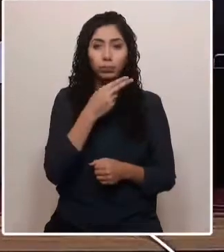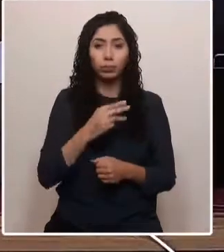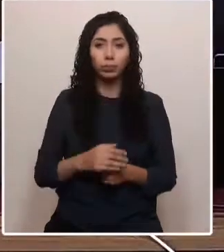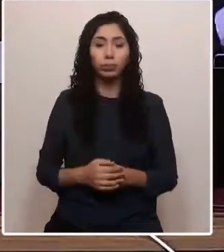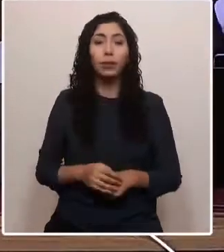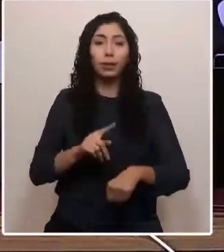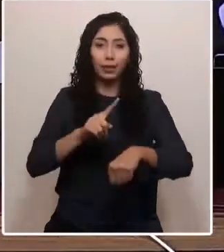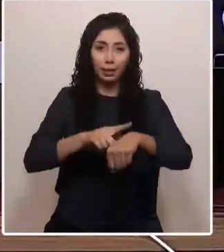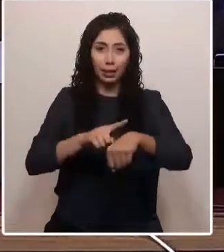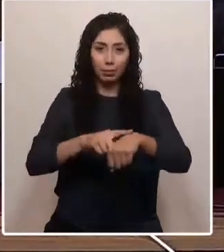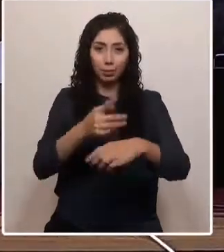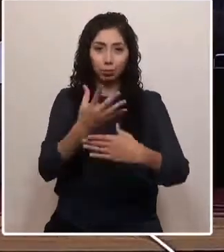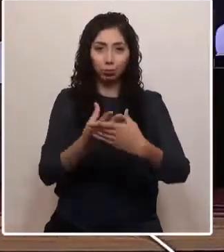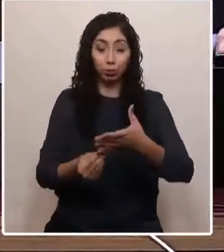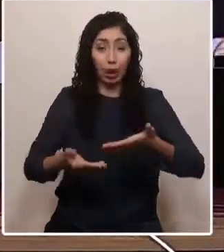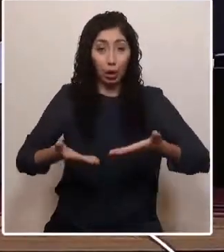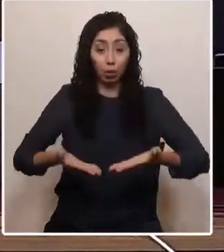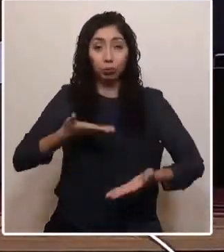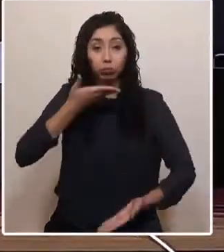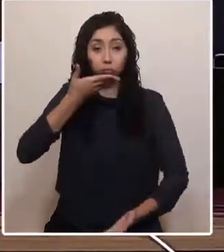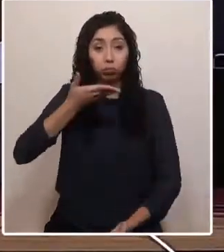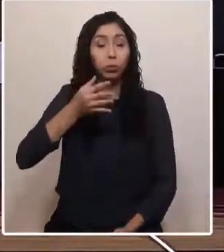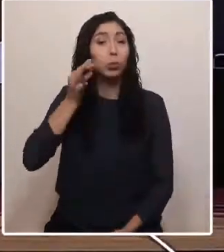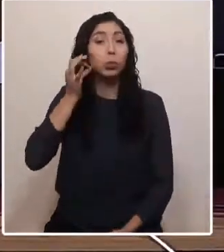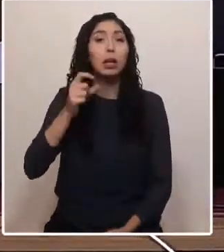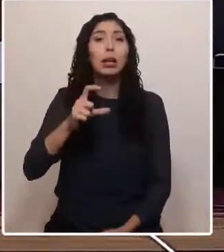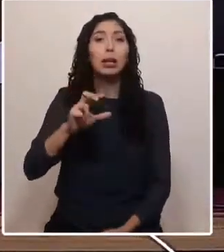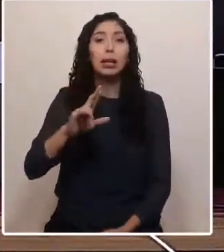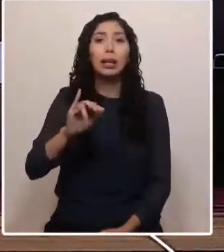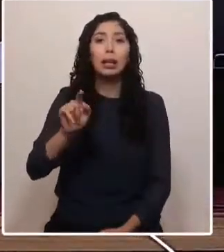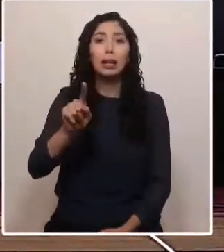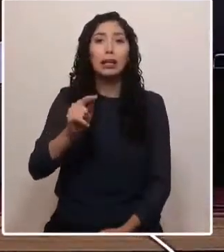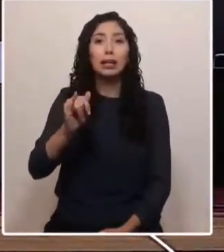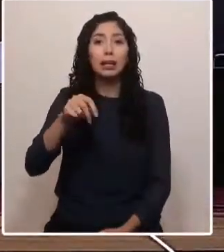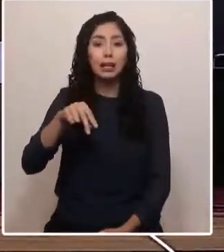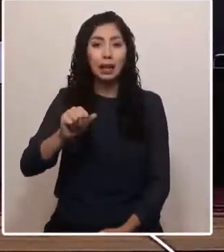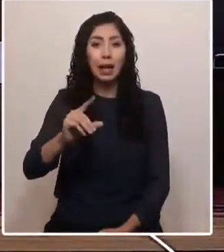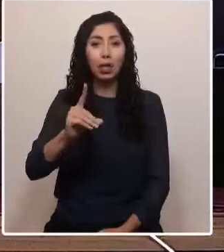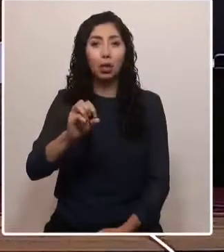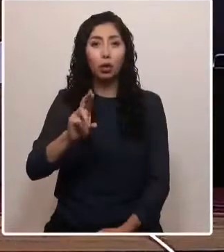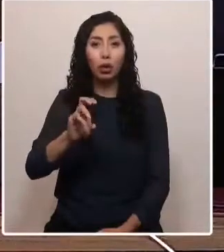Tiempo. Tiene la palabra la convencional Cristina Dorador.